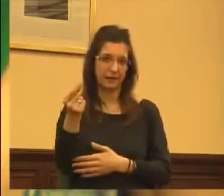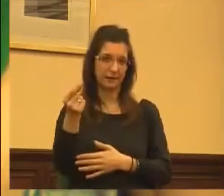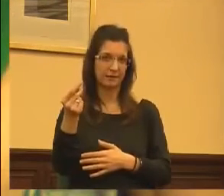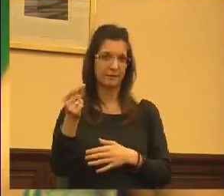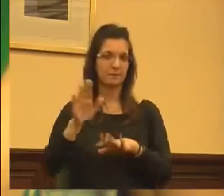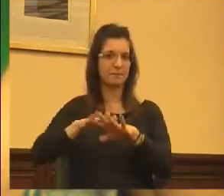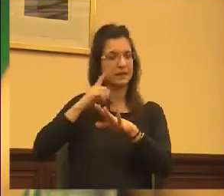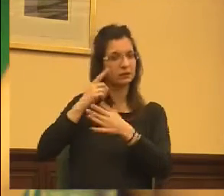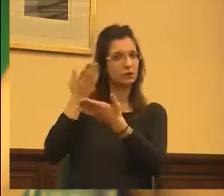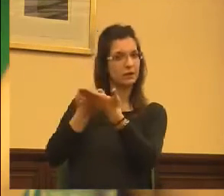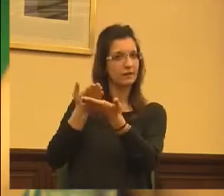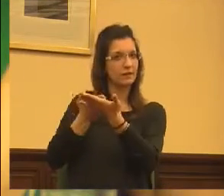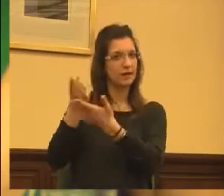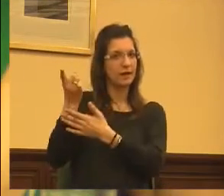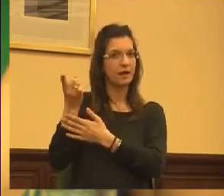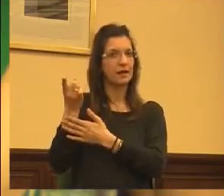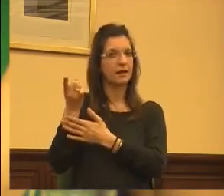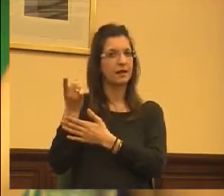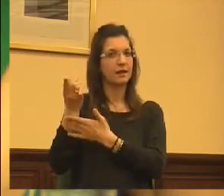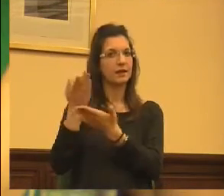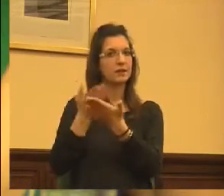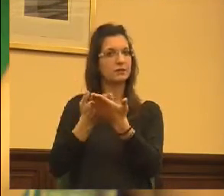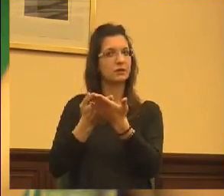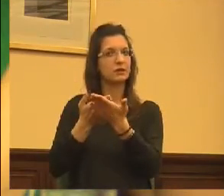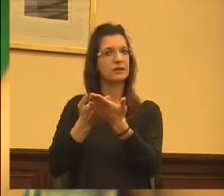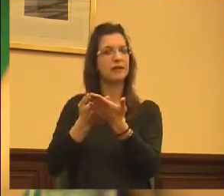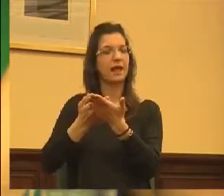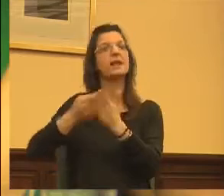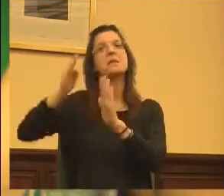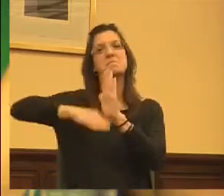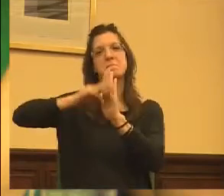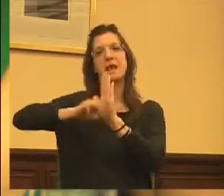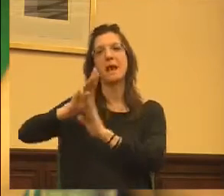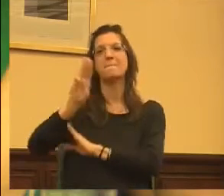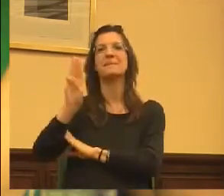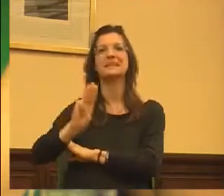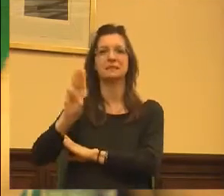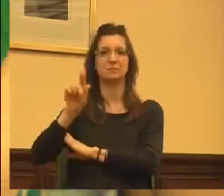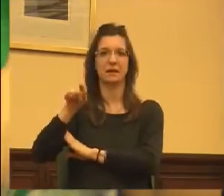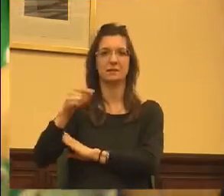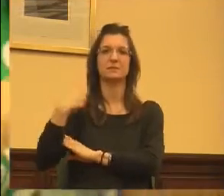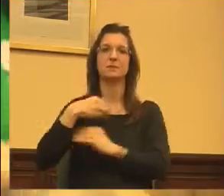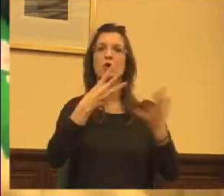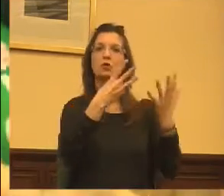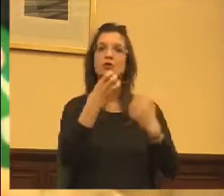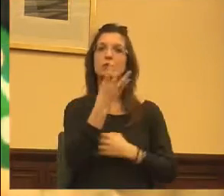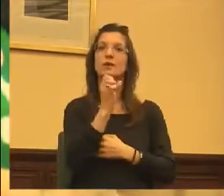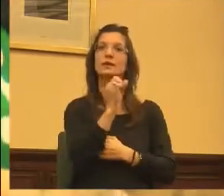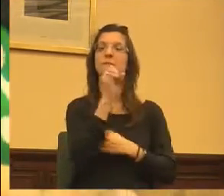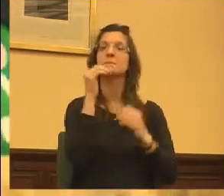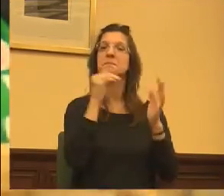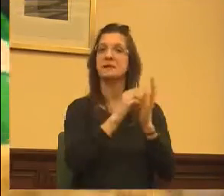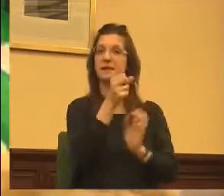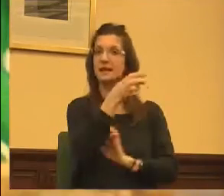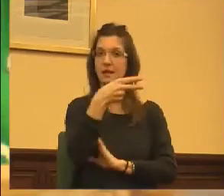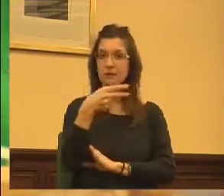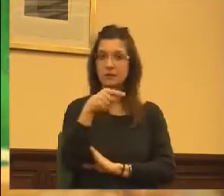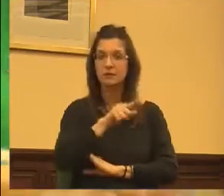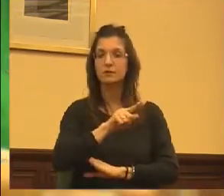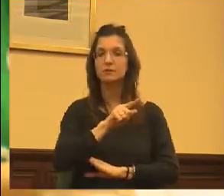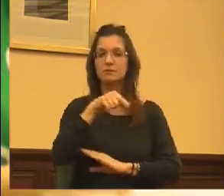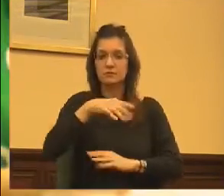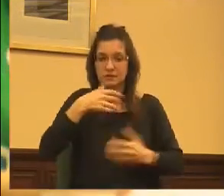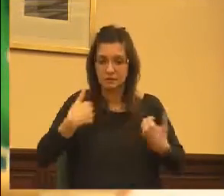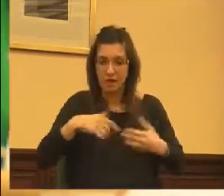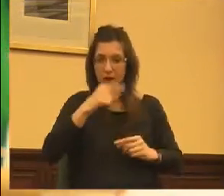previstos para solicitar en el marco del Plan Prisma. Esos 840.000 euros están consignados